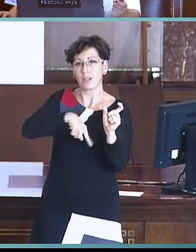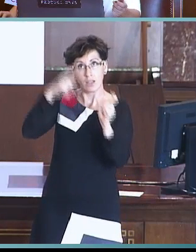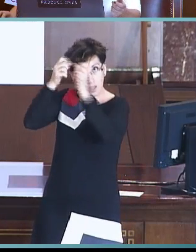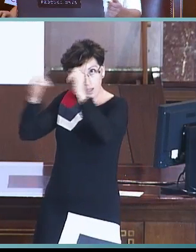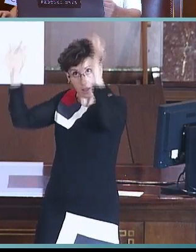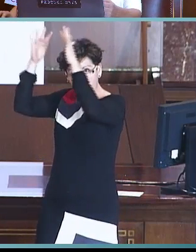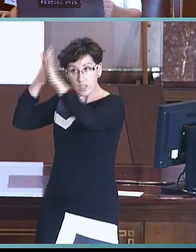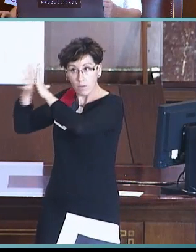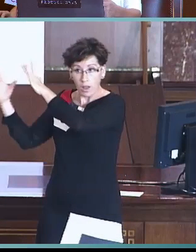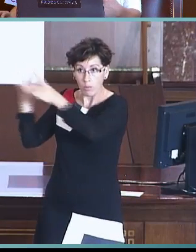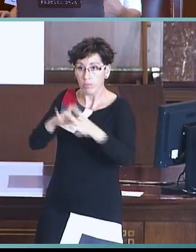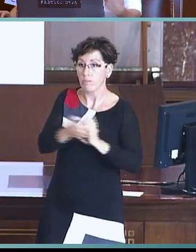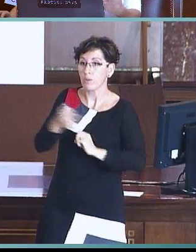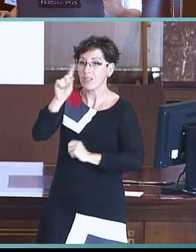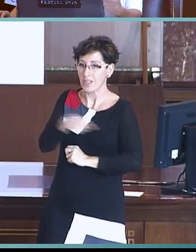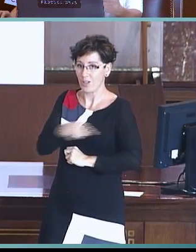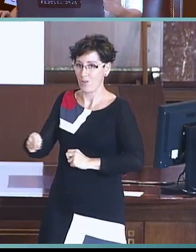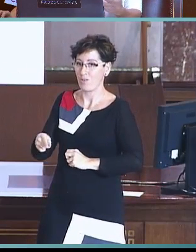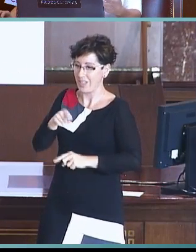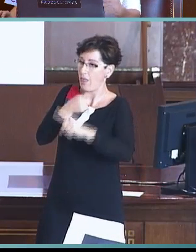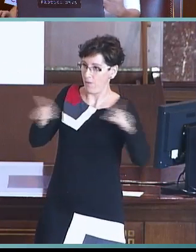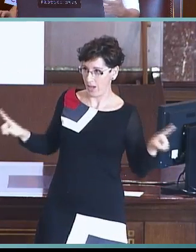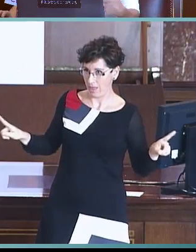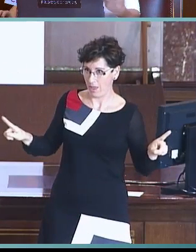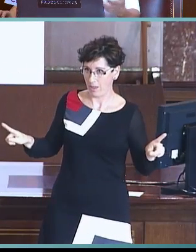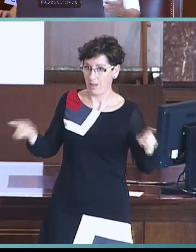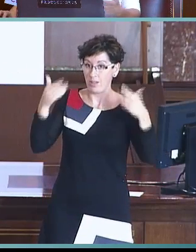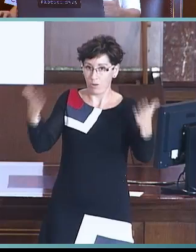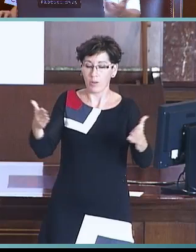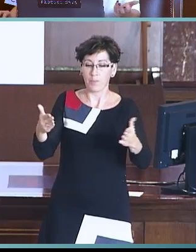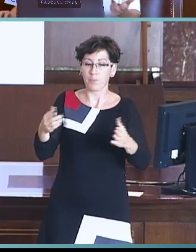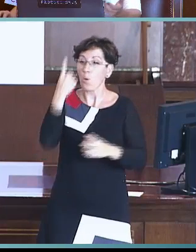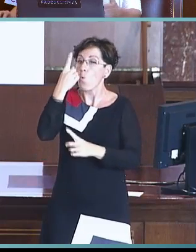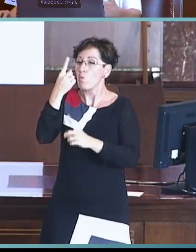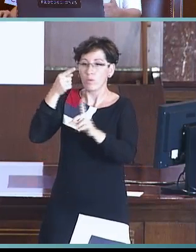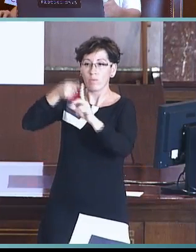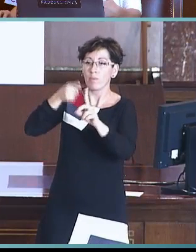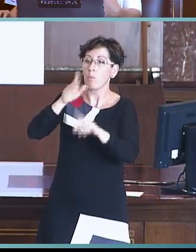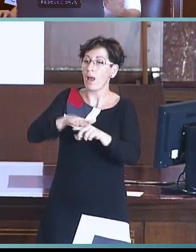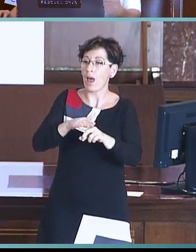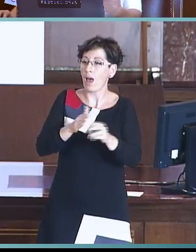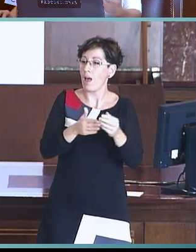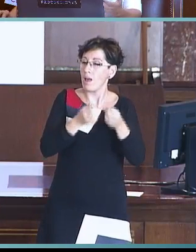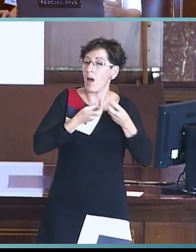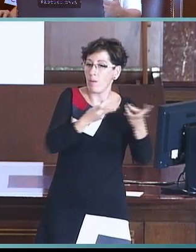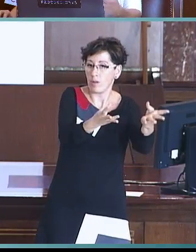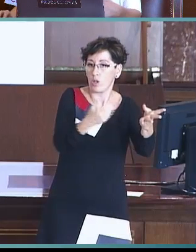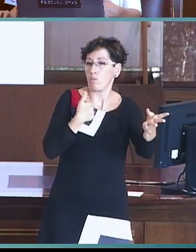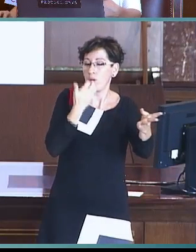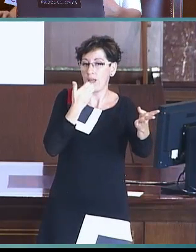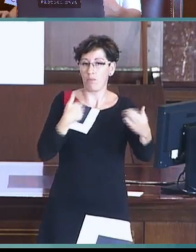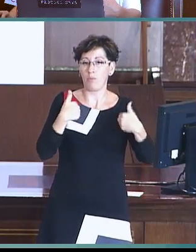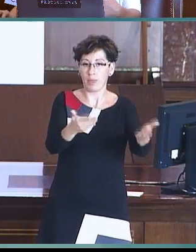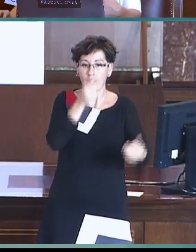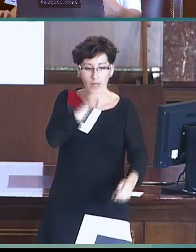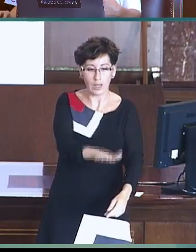semánticas. Y un ejemplo de tarea que evalúa la amplitud sería este. Si yo le digo al niño la palabra tabla y le